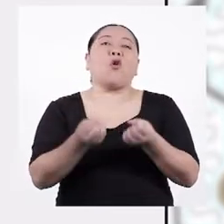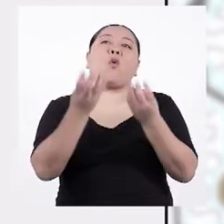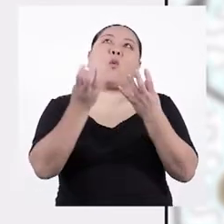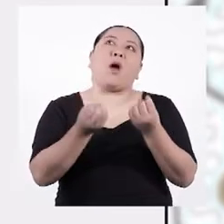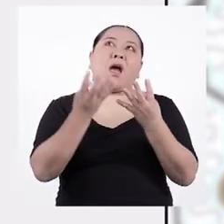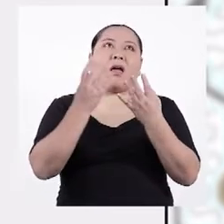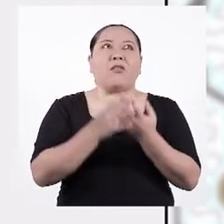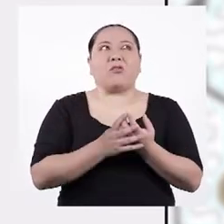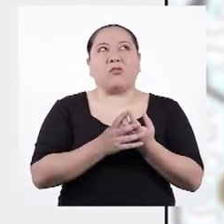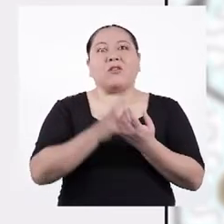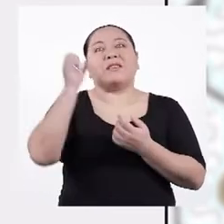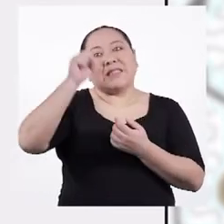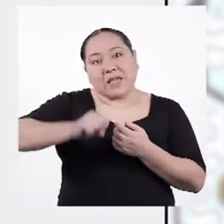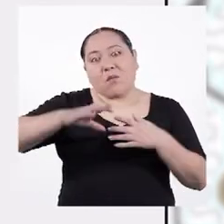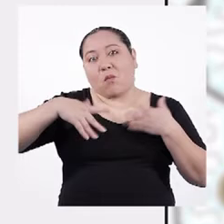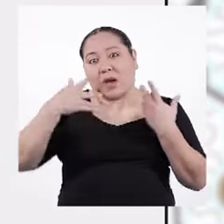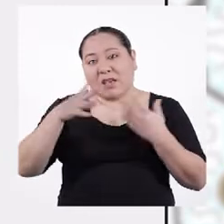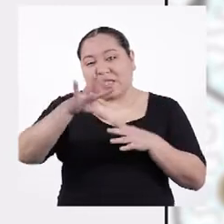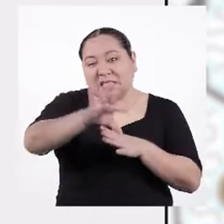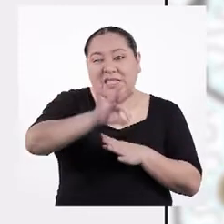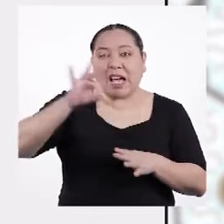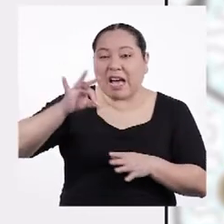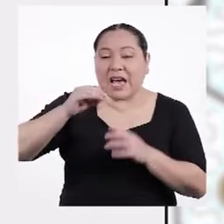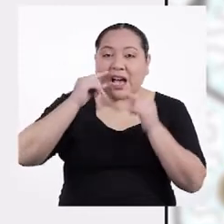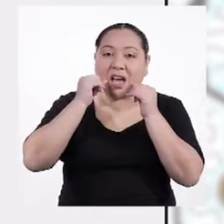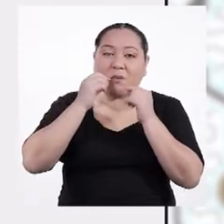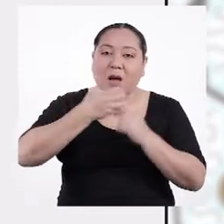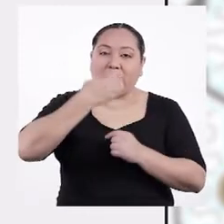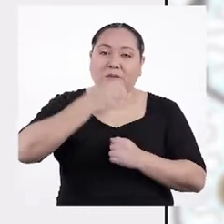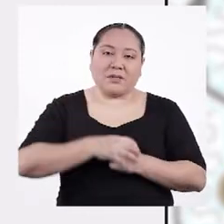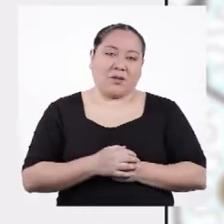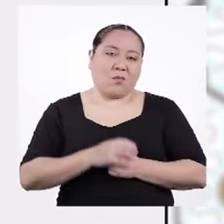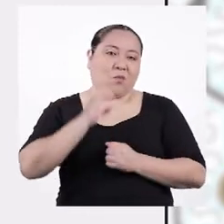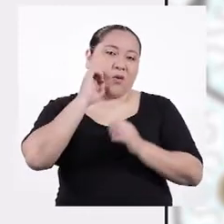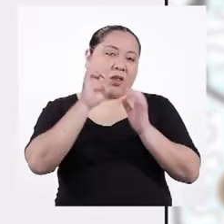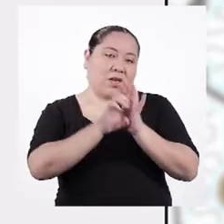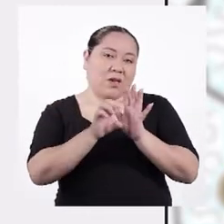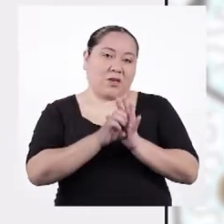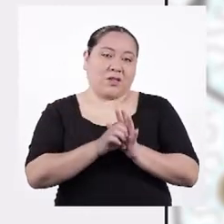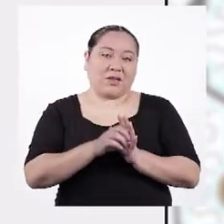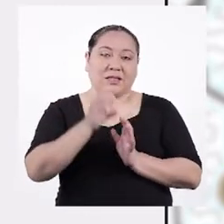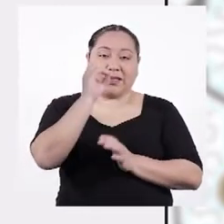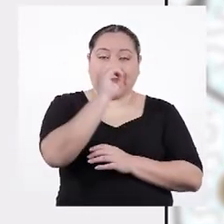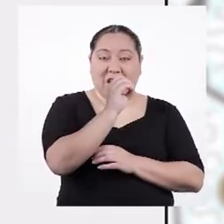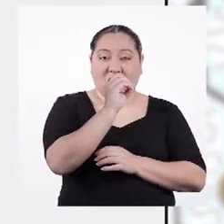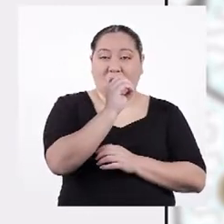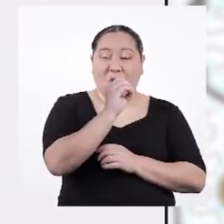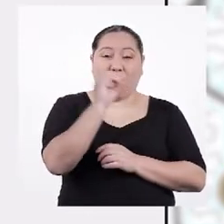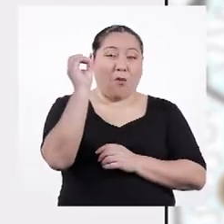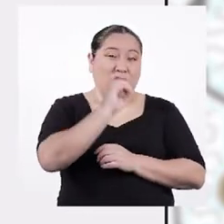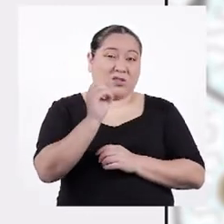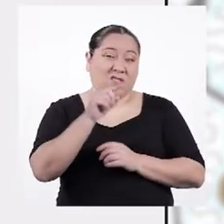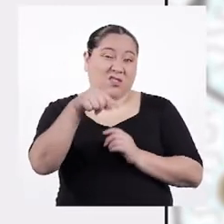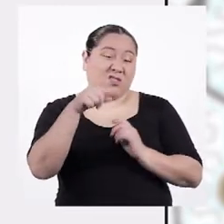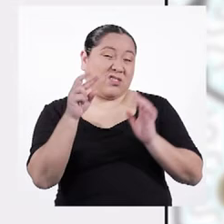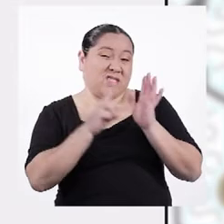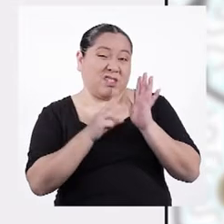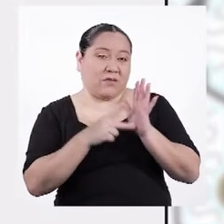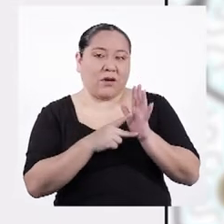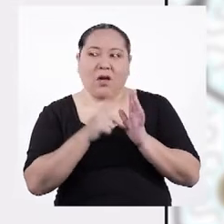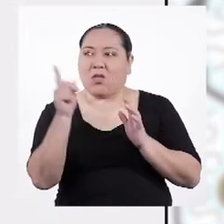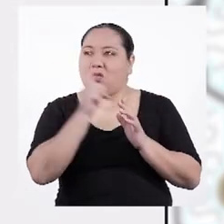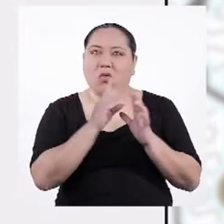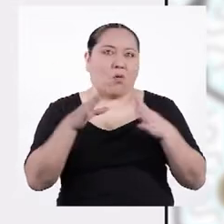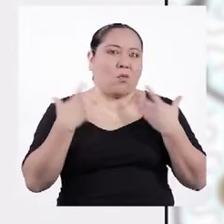que ese evento ocurra. Por ejemplo, una probabilidad de 0% significa que es imposible que